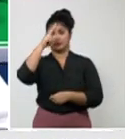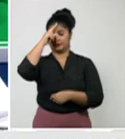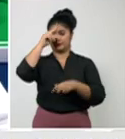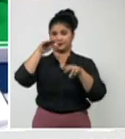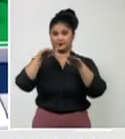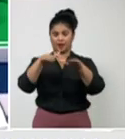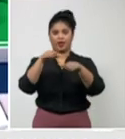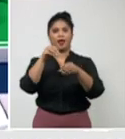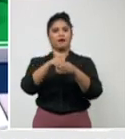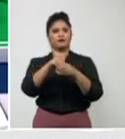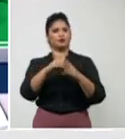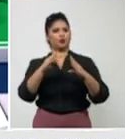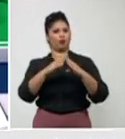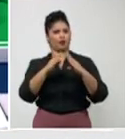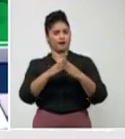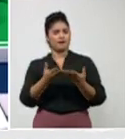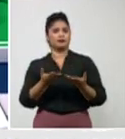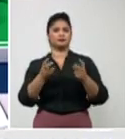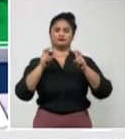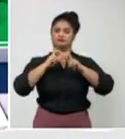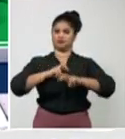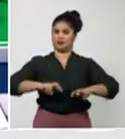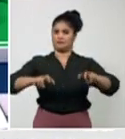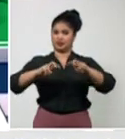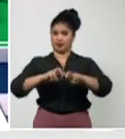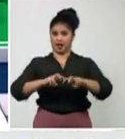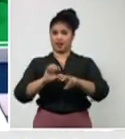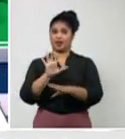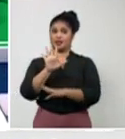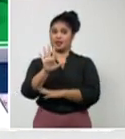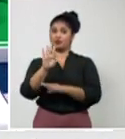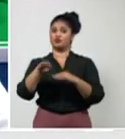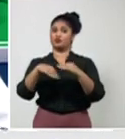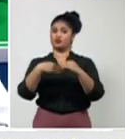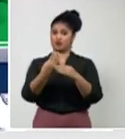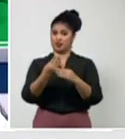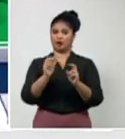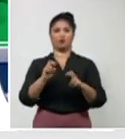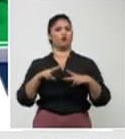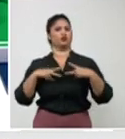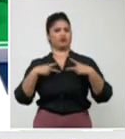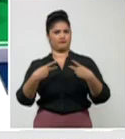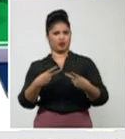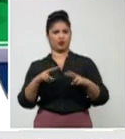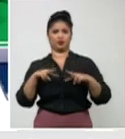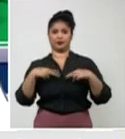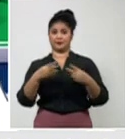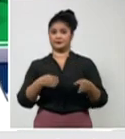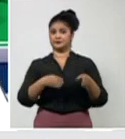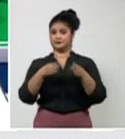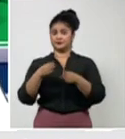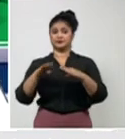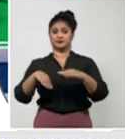del estudio al quinto día. Y ya con este comportamiento del día de ayer, el